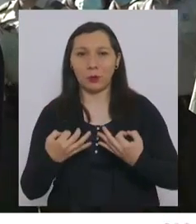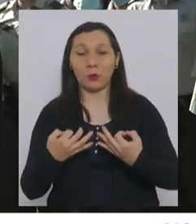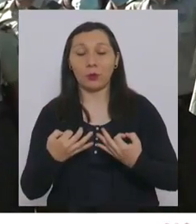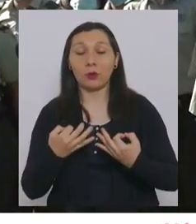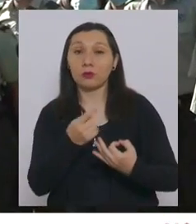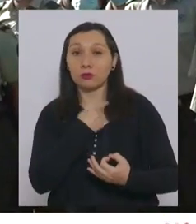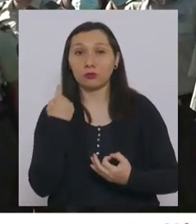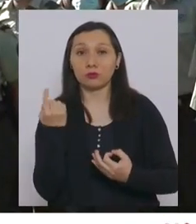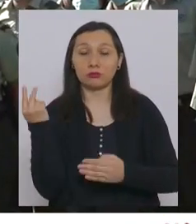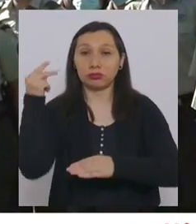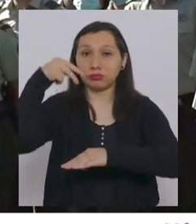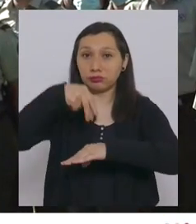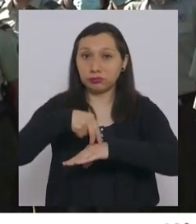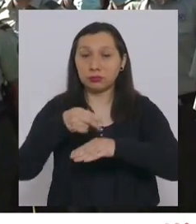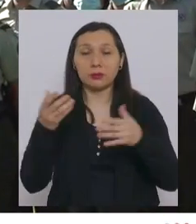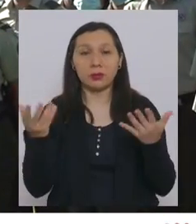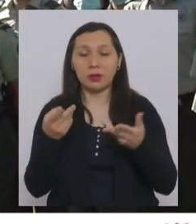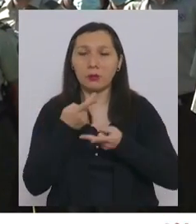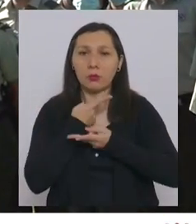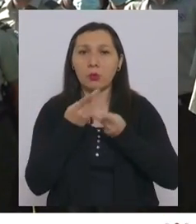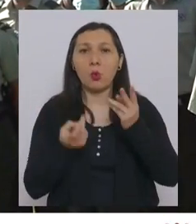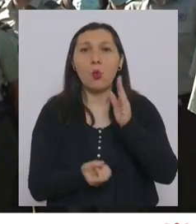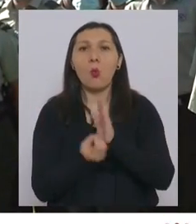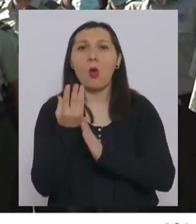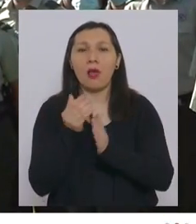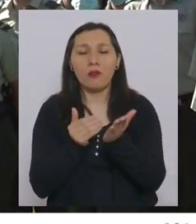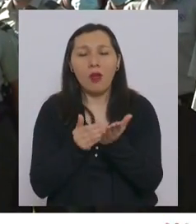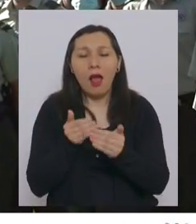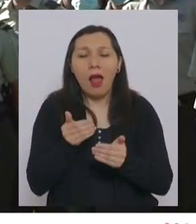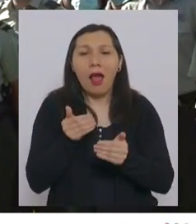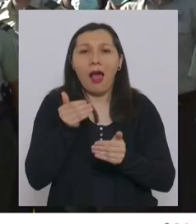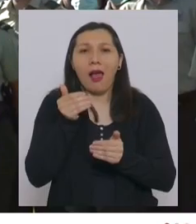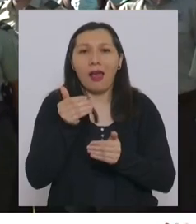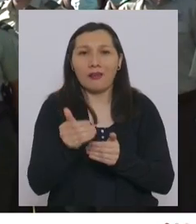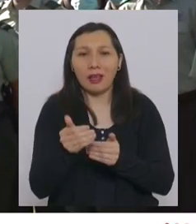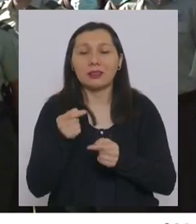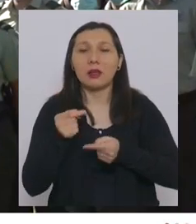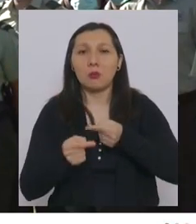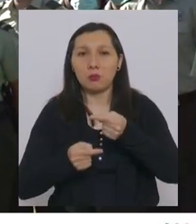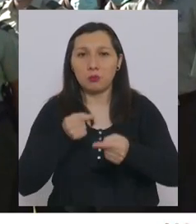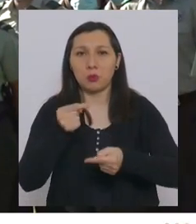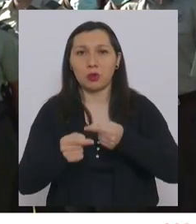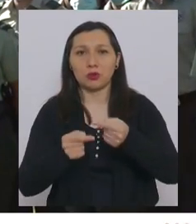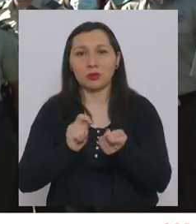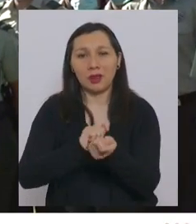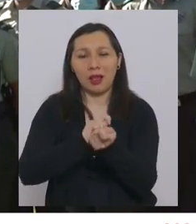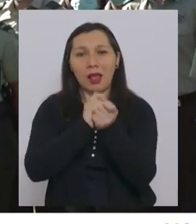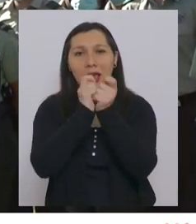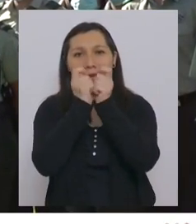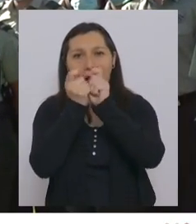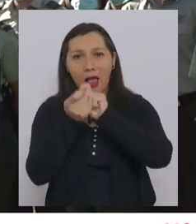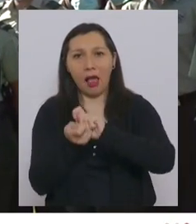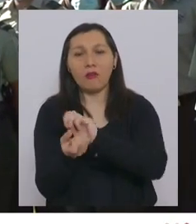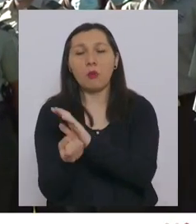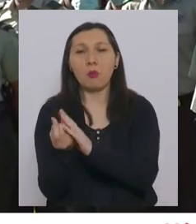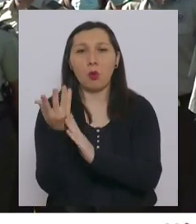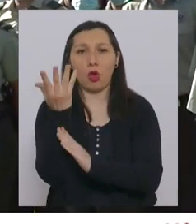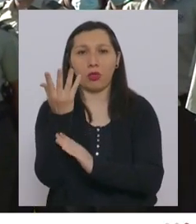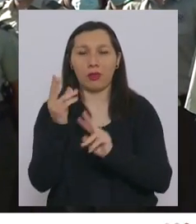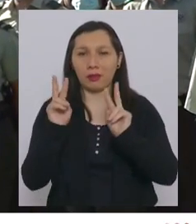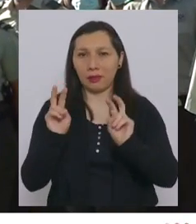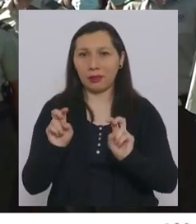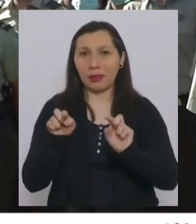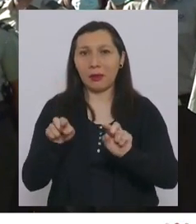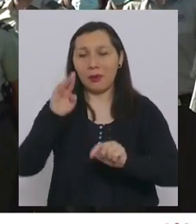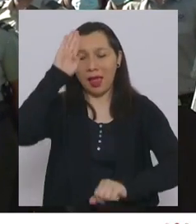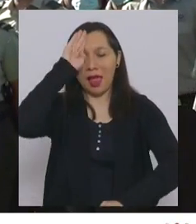Y estamos aquí para anunciar un nuevo paso en un proceso de reforma y modernización